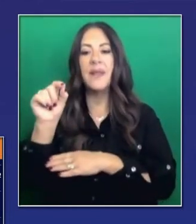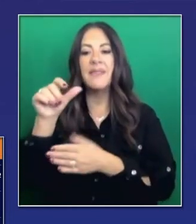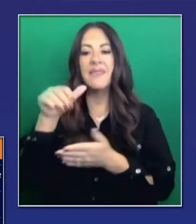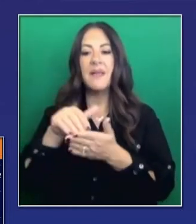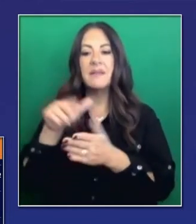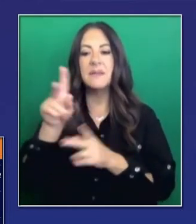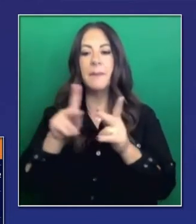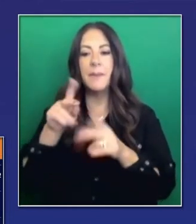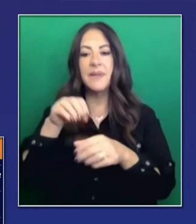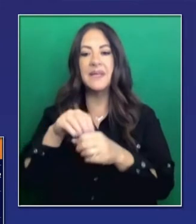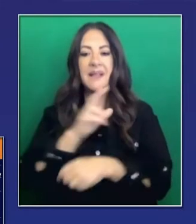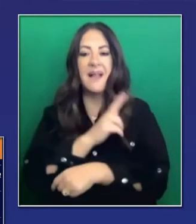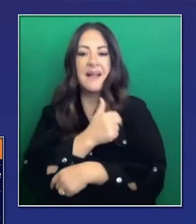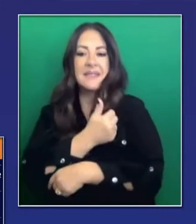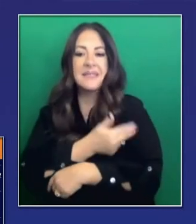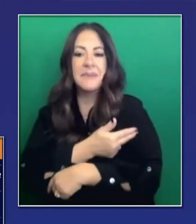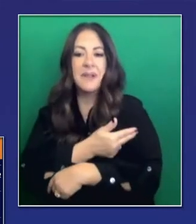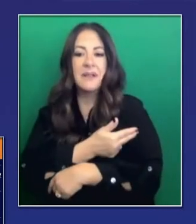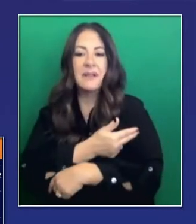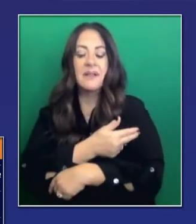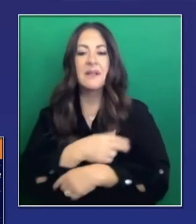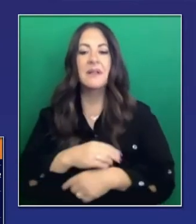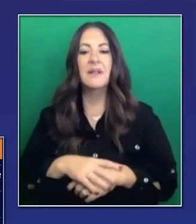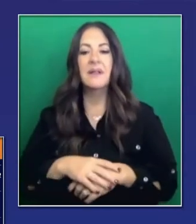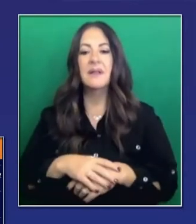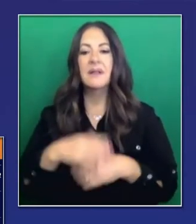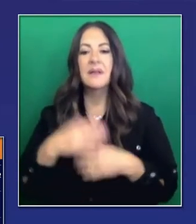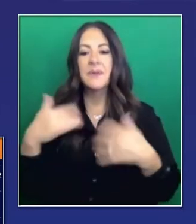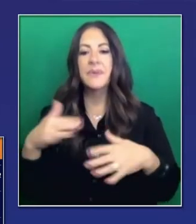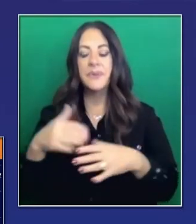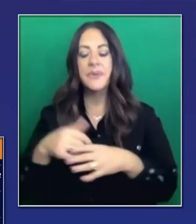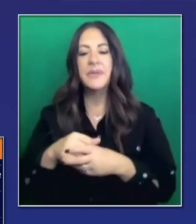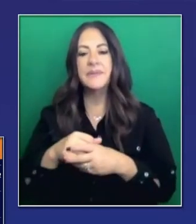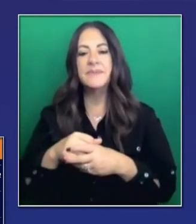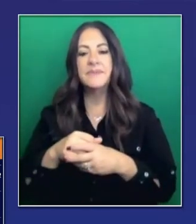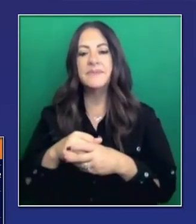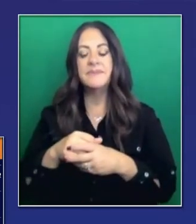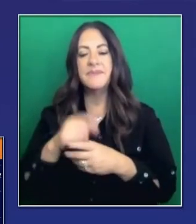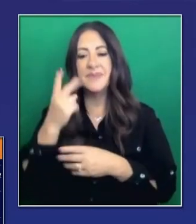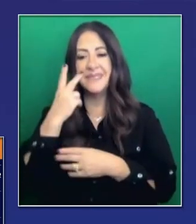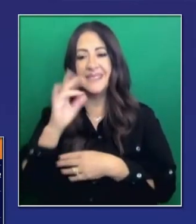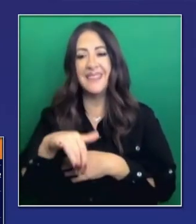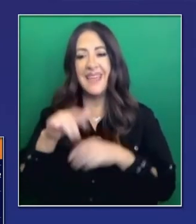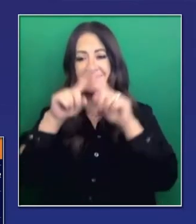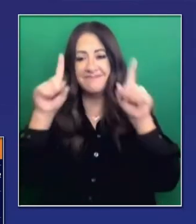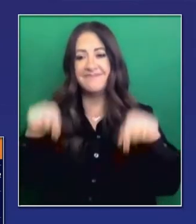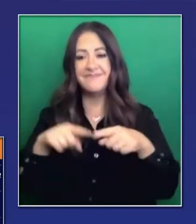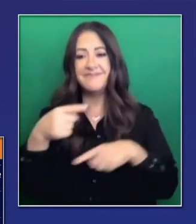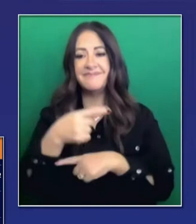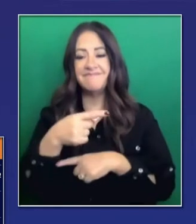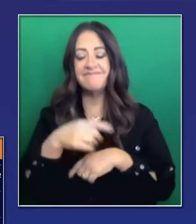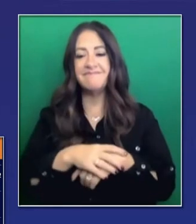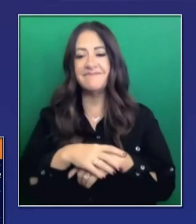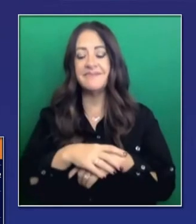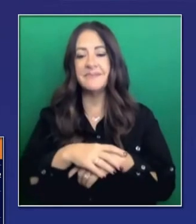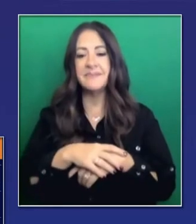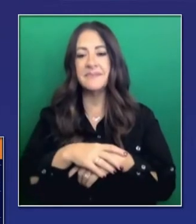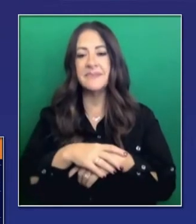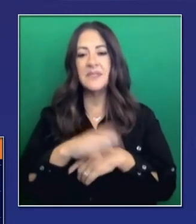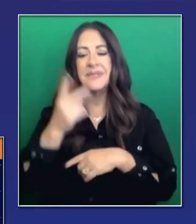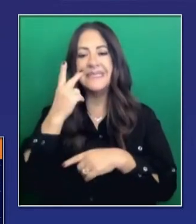personas están hospitalizadas actualmente, es un aumento de 34% en los últimos 14 días, y pueden ver que está